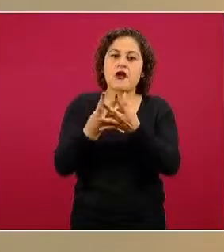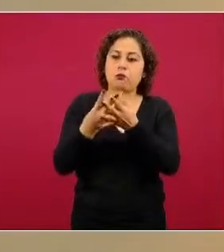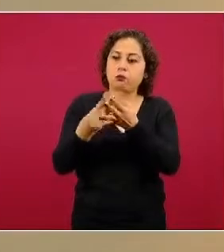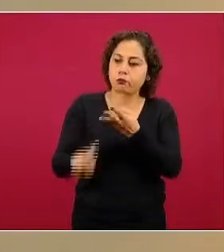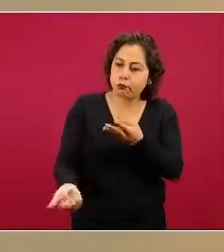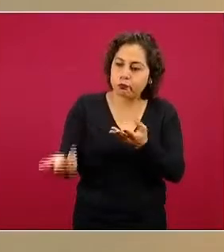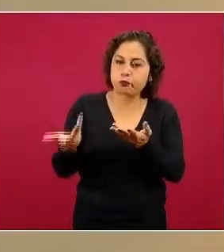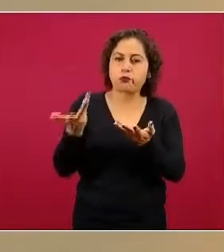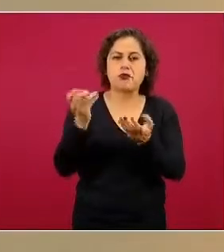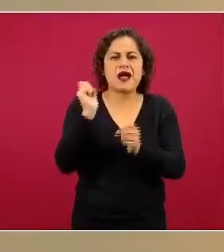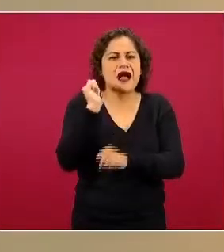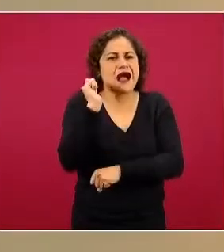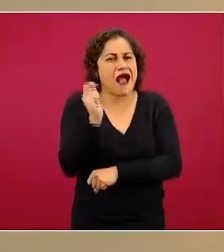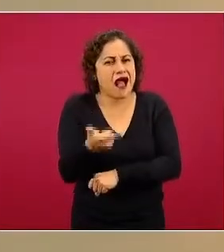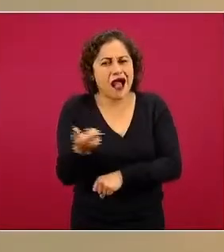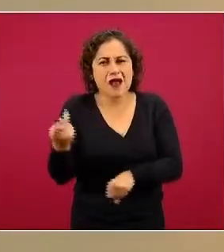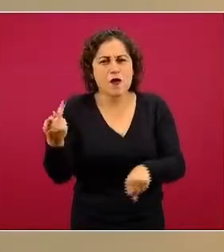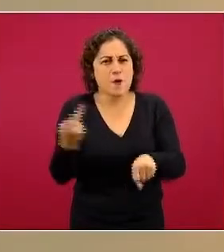en